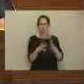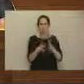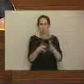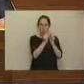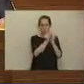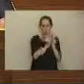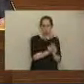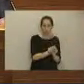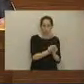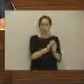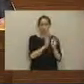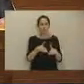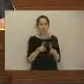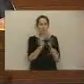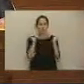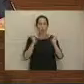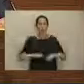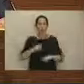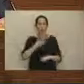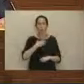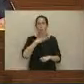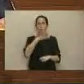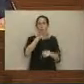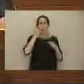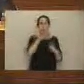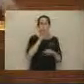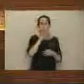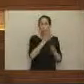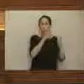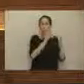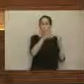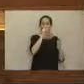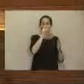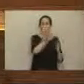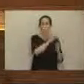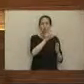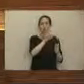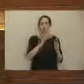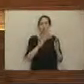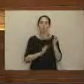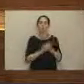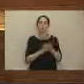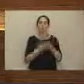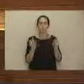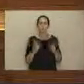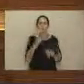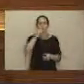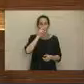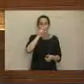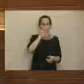finalmente no se pudo aprobar porque finalizó la legislatura en el 2011. Pero, oiga, estamos hablando de algo del año 2007.